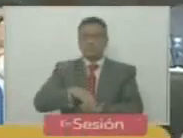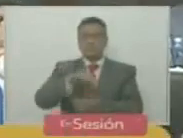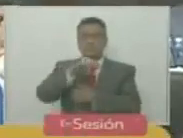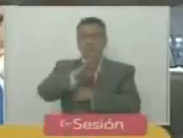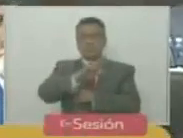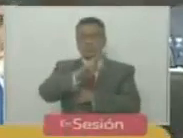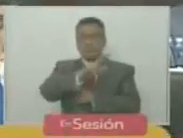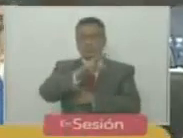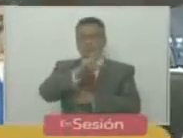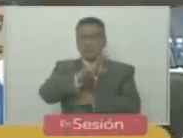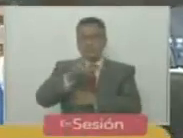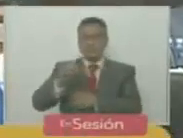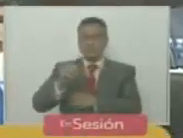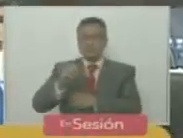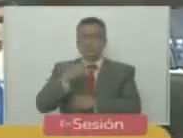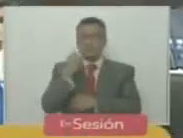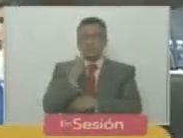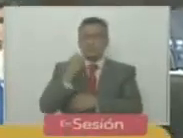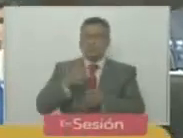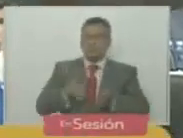1530, nace un joven